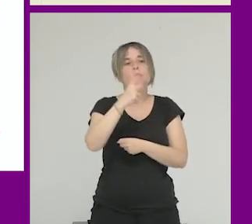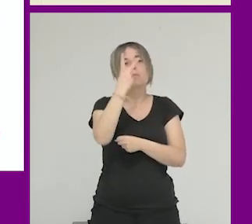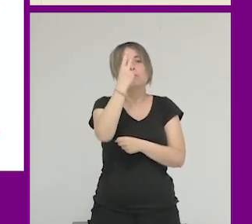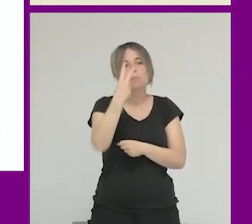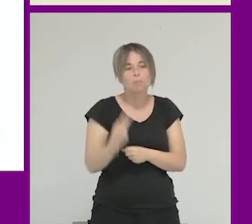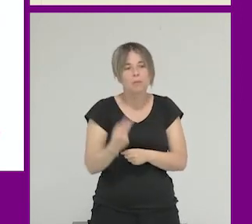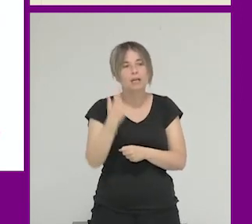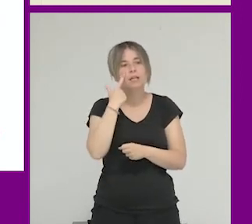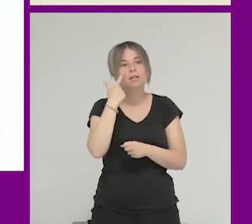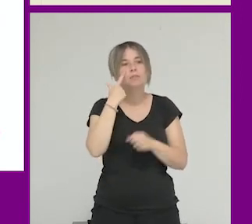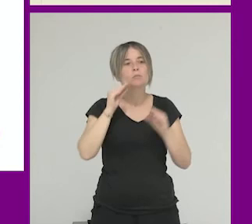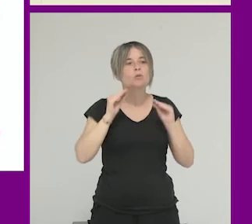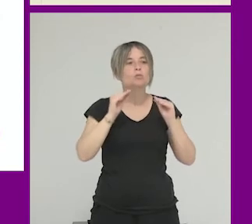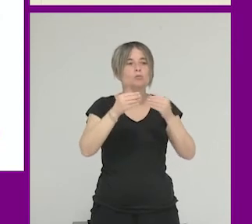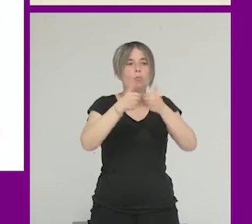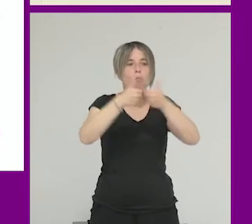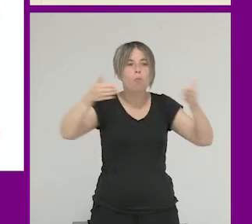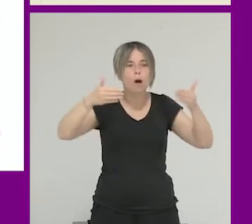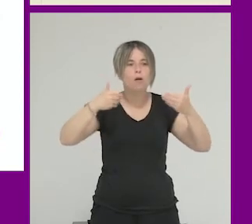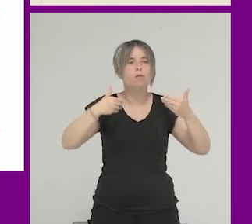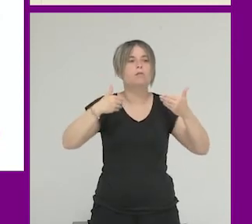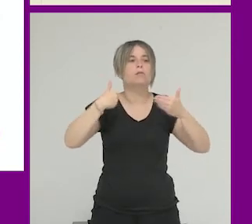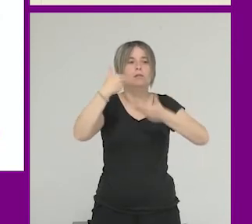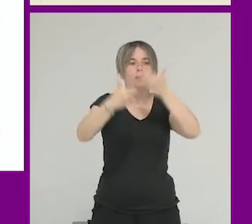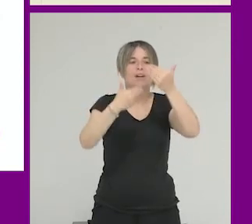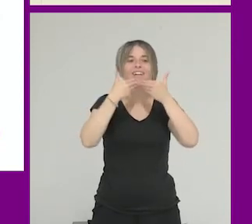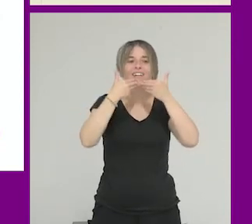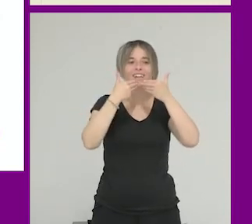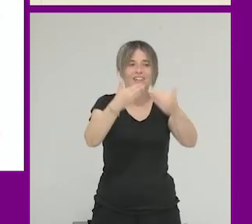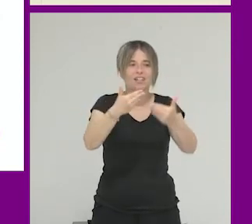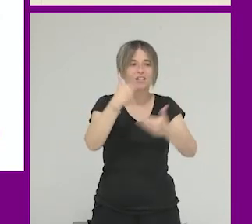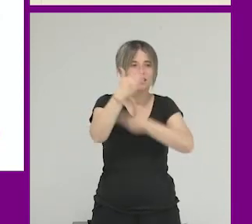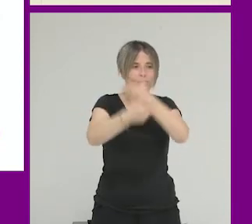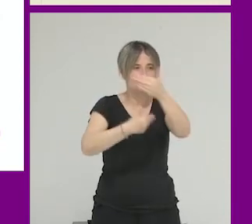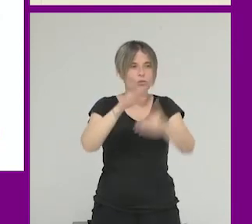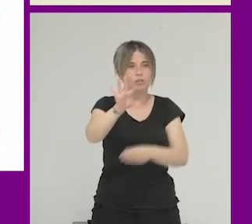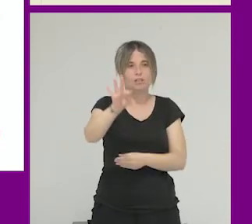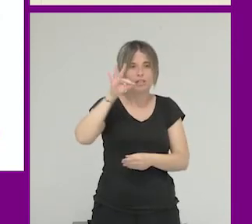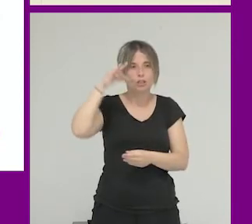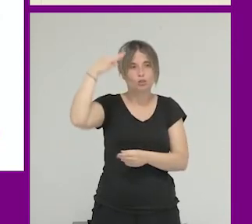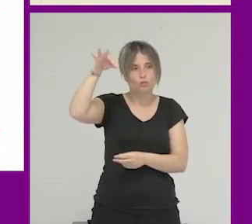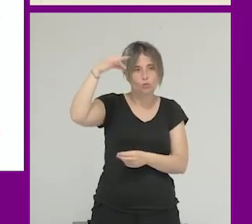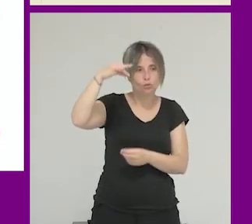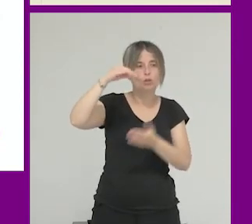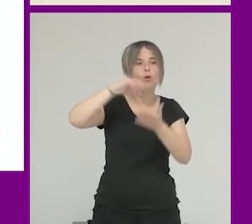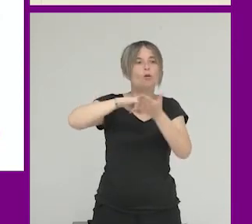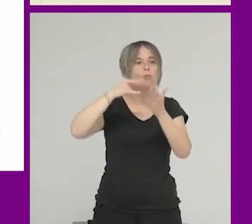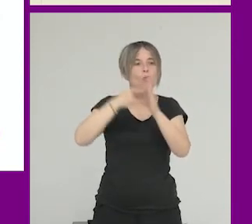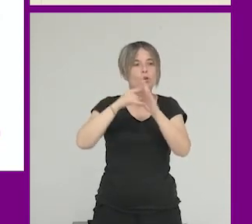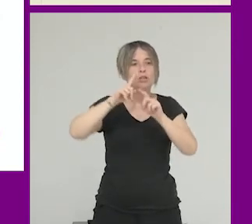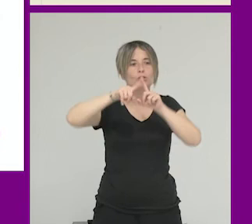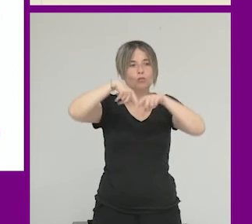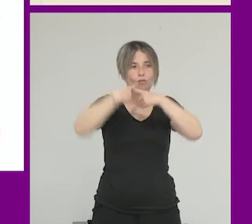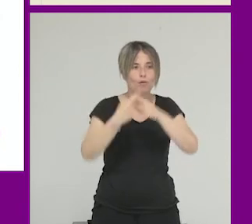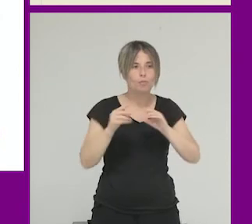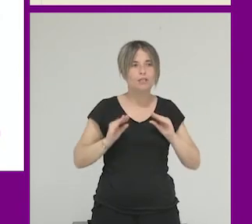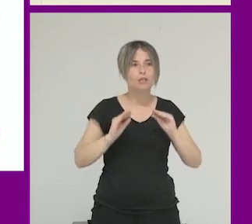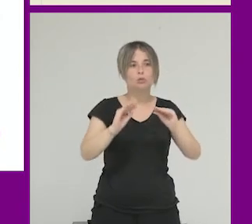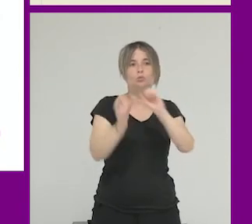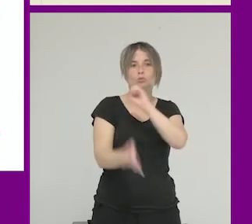dela giltza, bidea, eta bueno, ja, aukera bakarra irudikatzeko proiektu familiarrak.